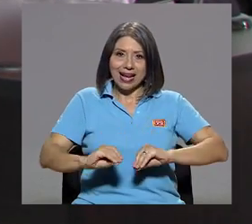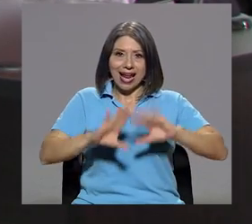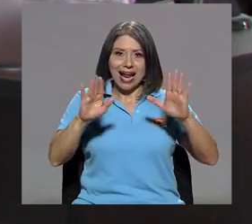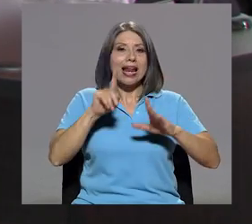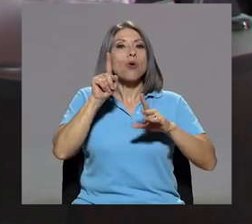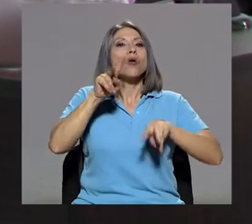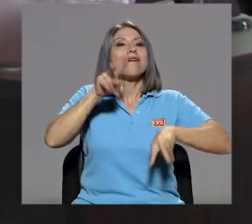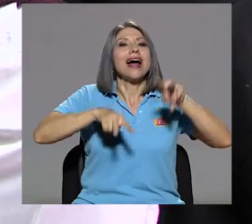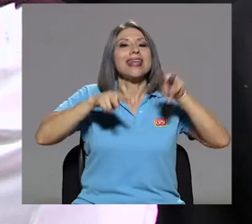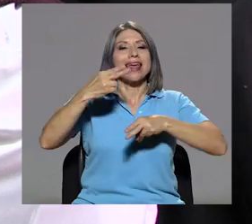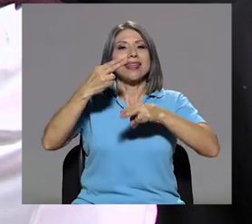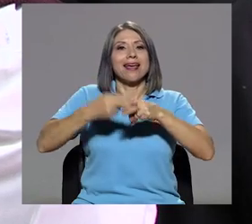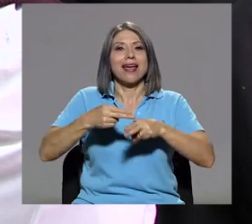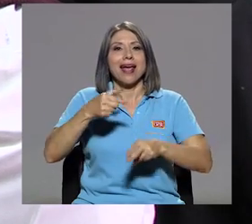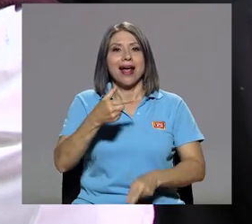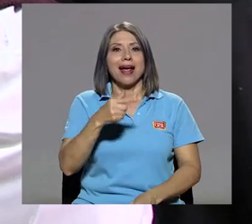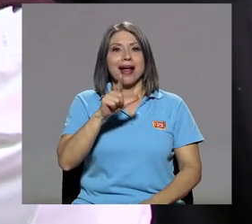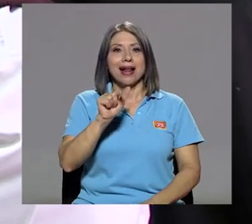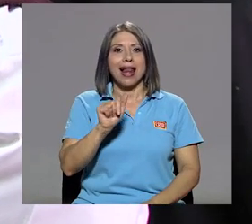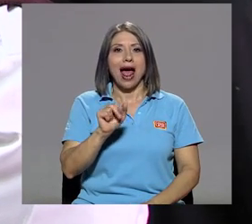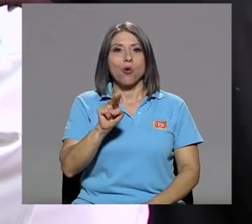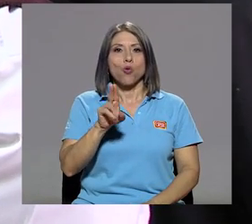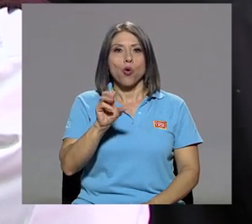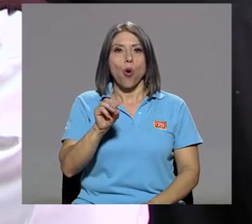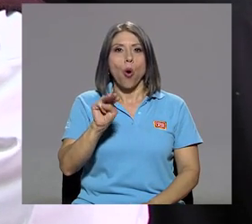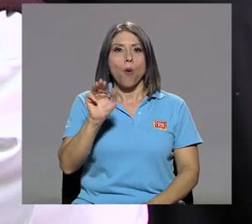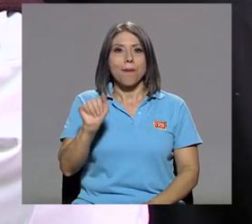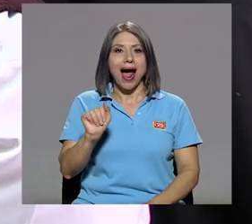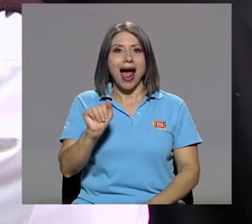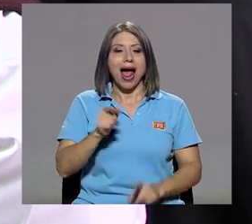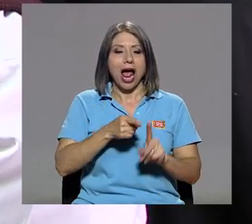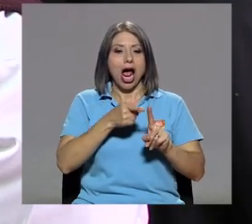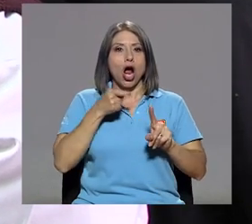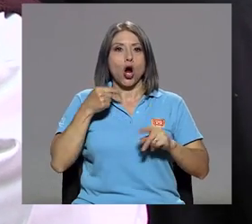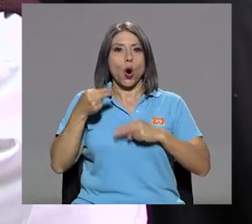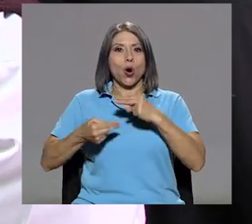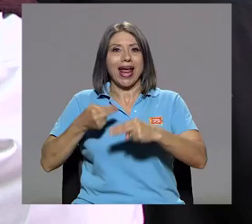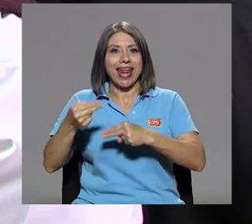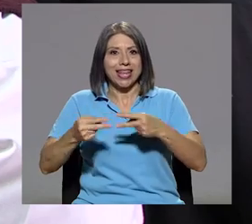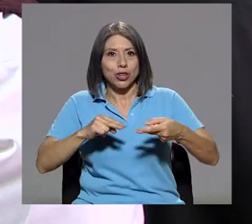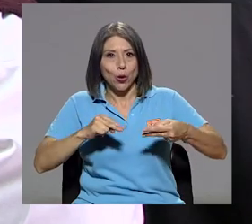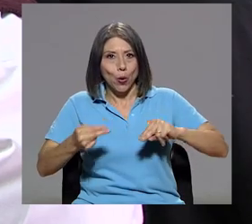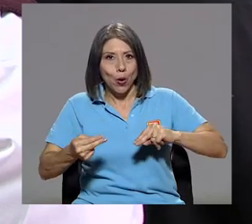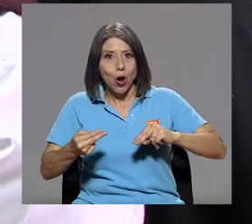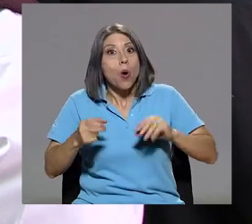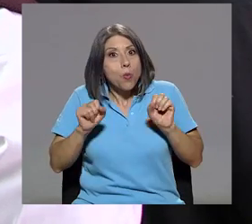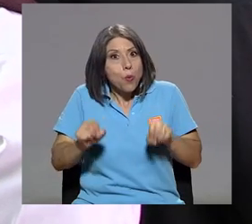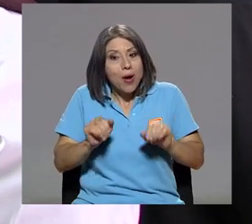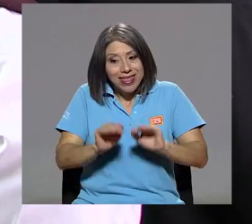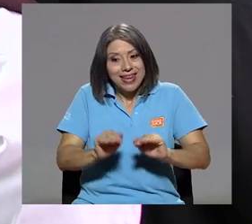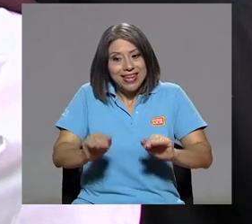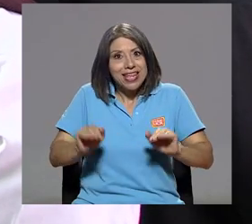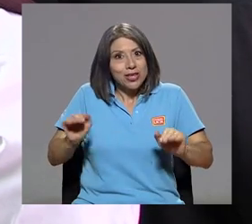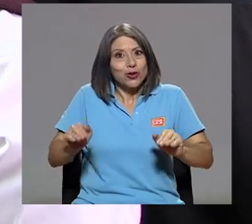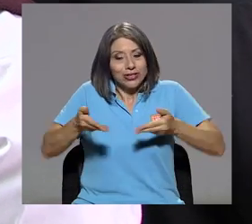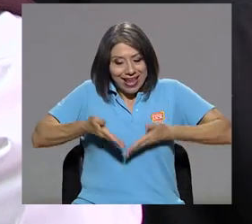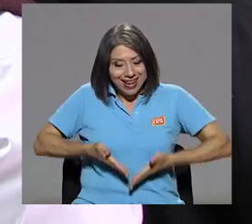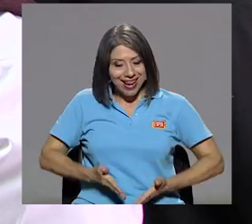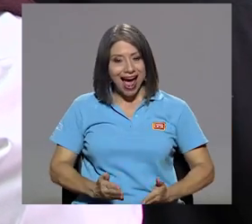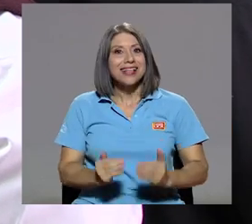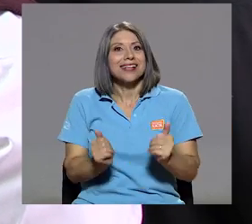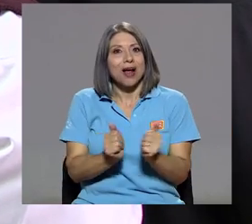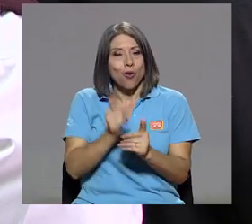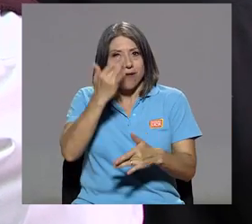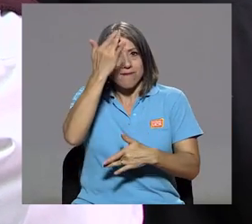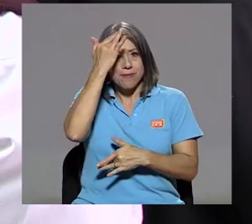que es el glaucoma congénito. Eso quiere decir que podríamos tener niños que nazcan con glaucoma desde la primera etapa de su